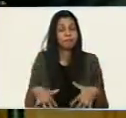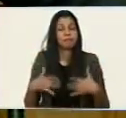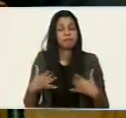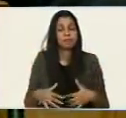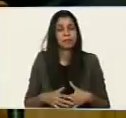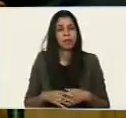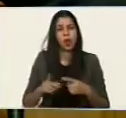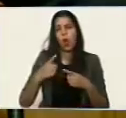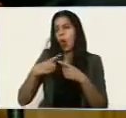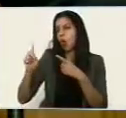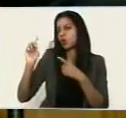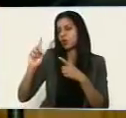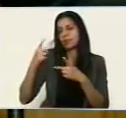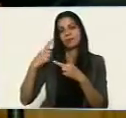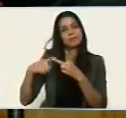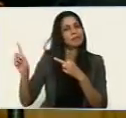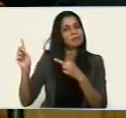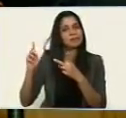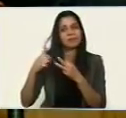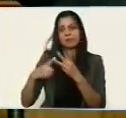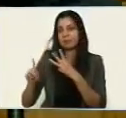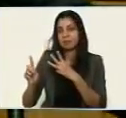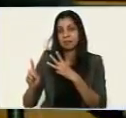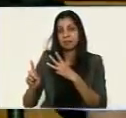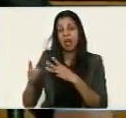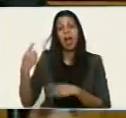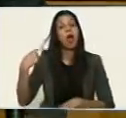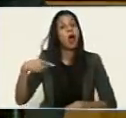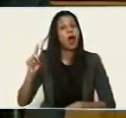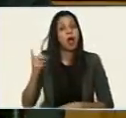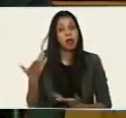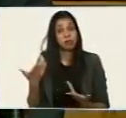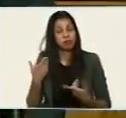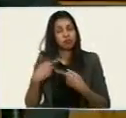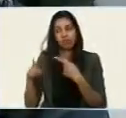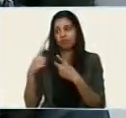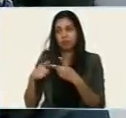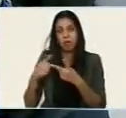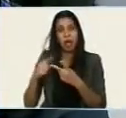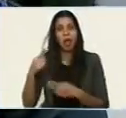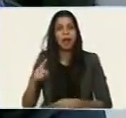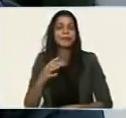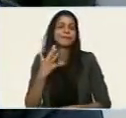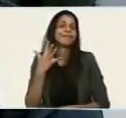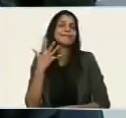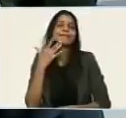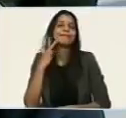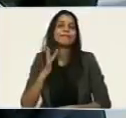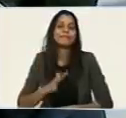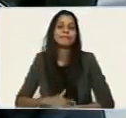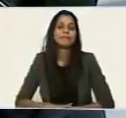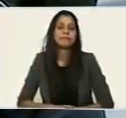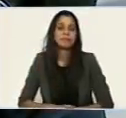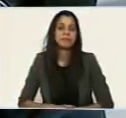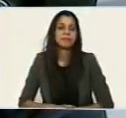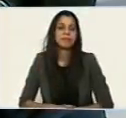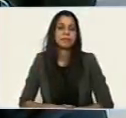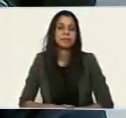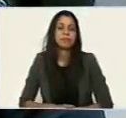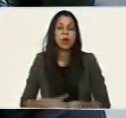Hubo otros, por supuesto, y hay otros todavía. Uno puede mencionar el